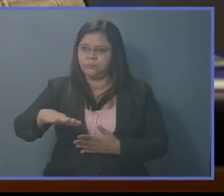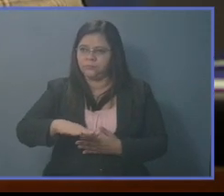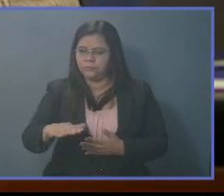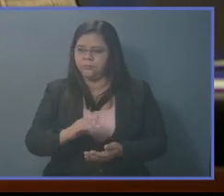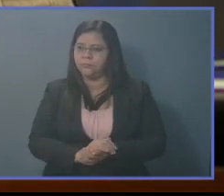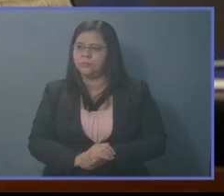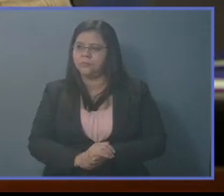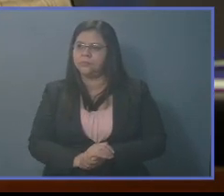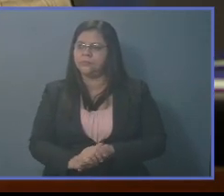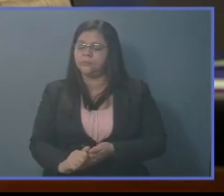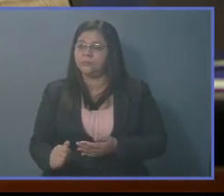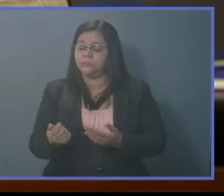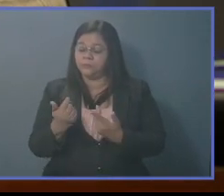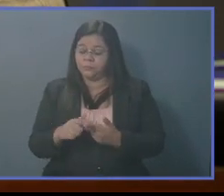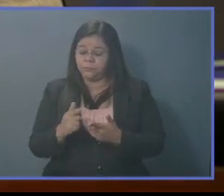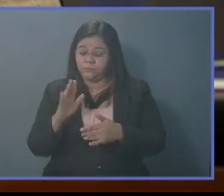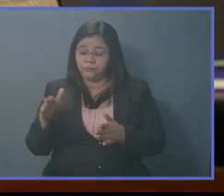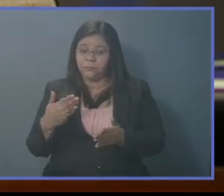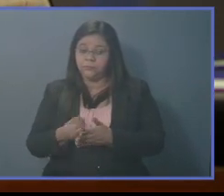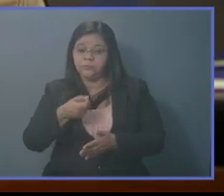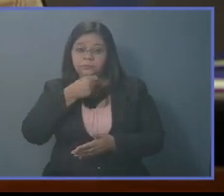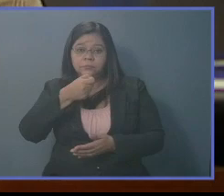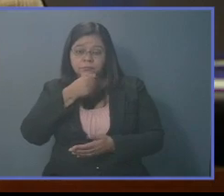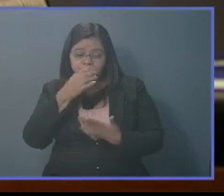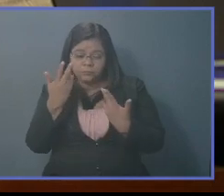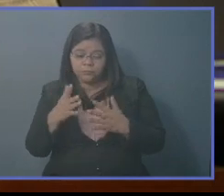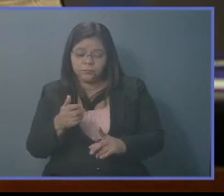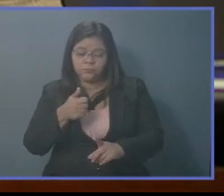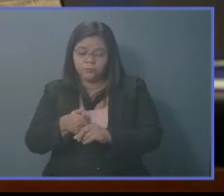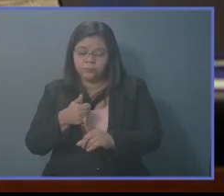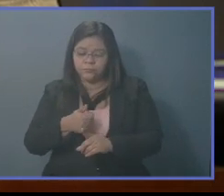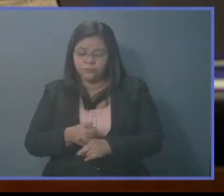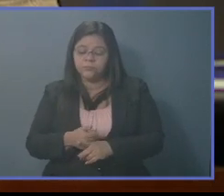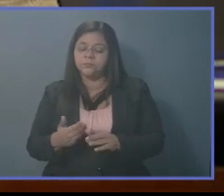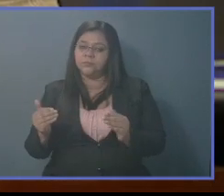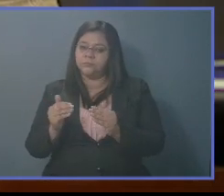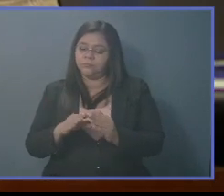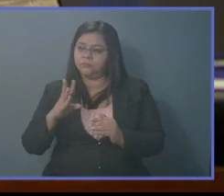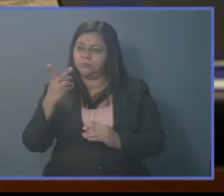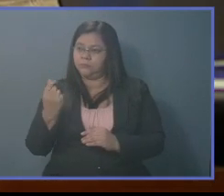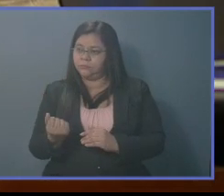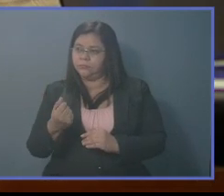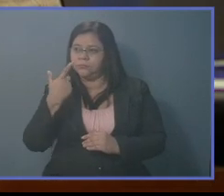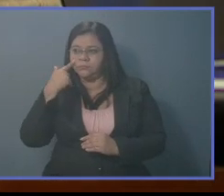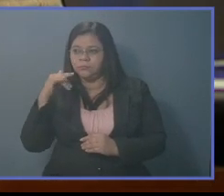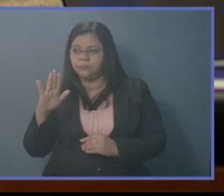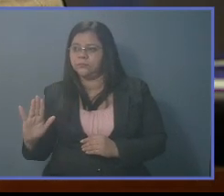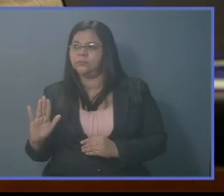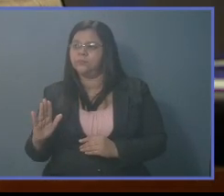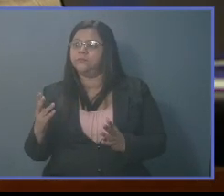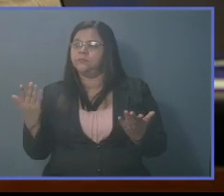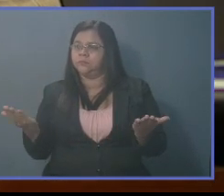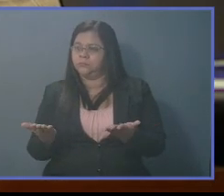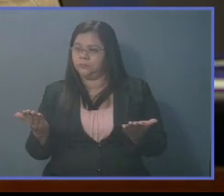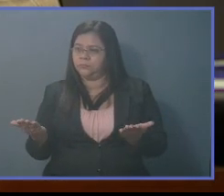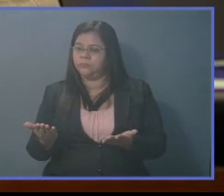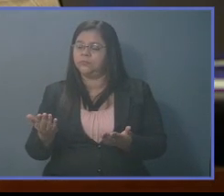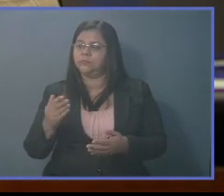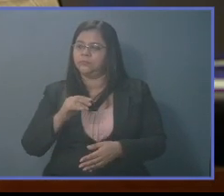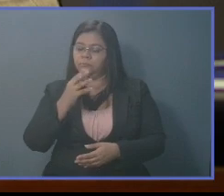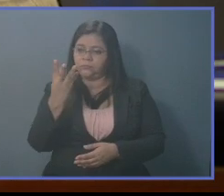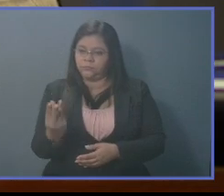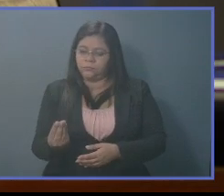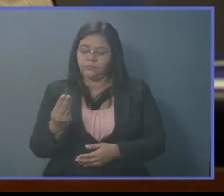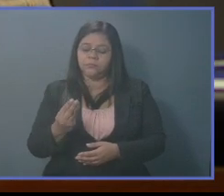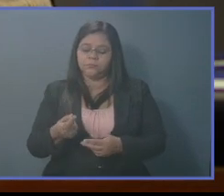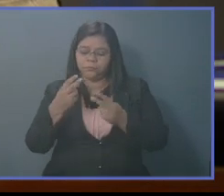de aislamiento o cuarentena y los datos de las personas que están en cada uno de ellos, así como el número de pruebas realizadas por centro, la fecha de la toma de las